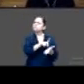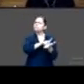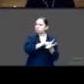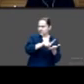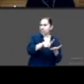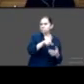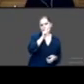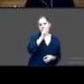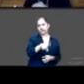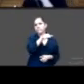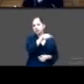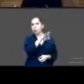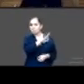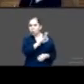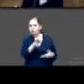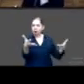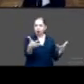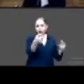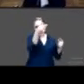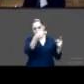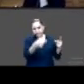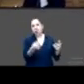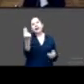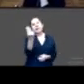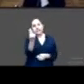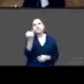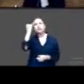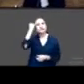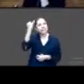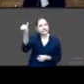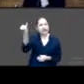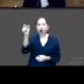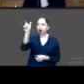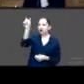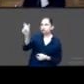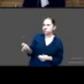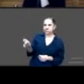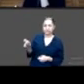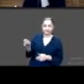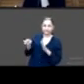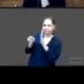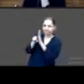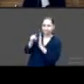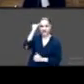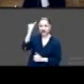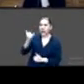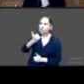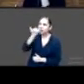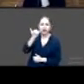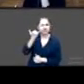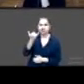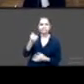modificando los roles de género. Desarrollando políticas públicas que atiendan las problemáticas estructurales. El embarazo en personas